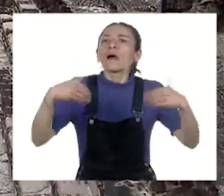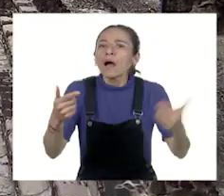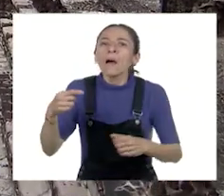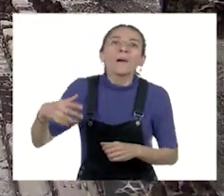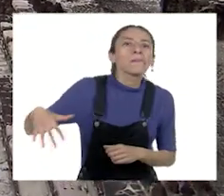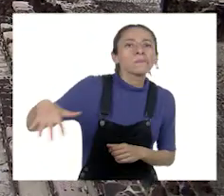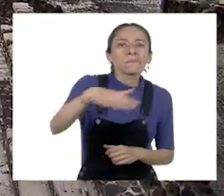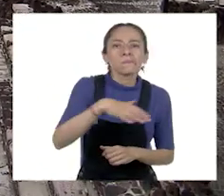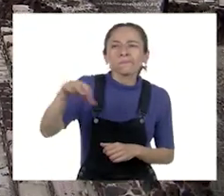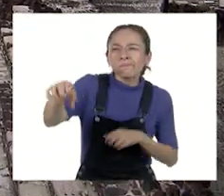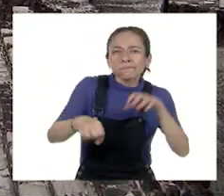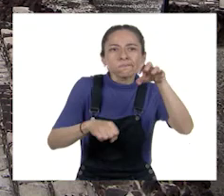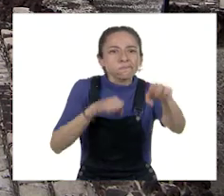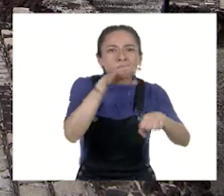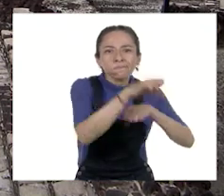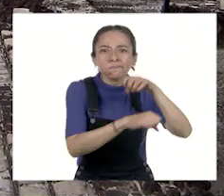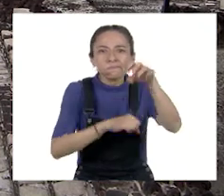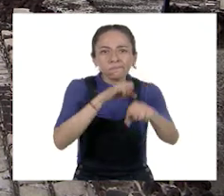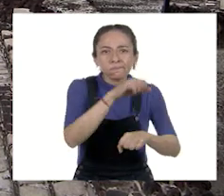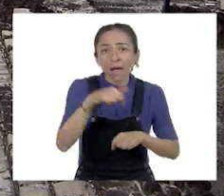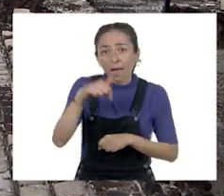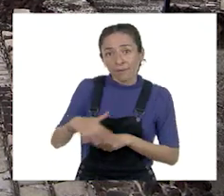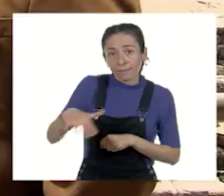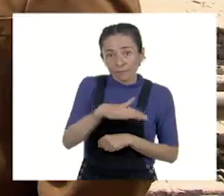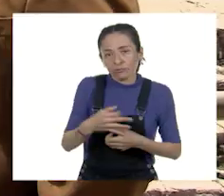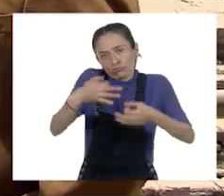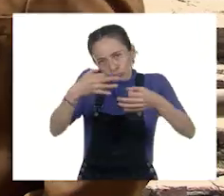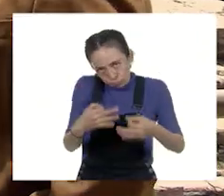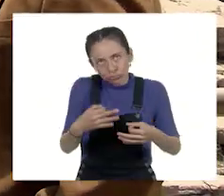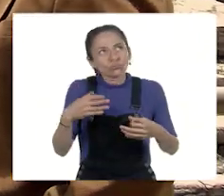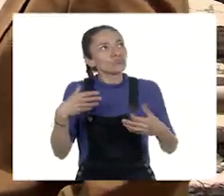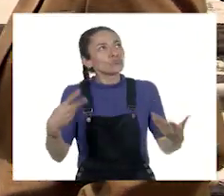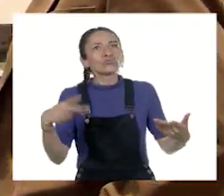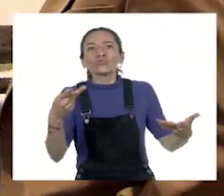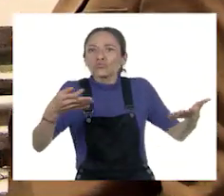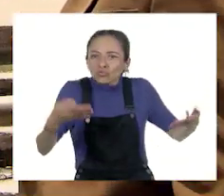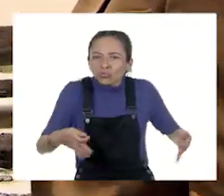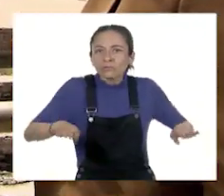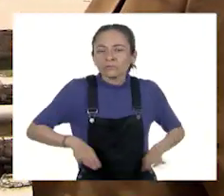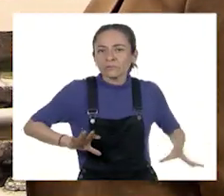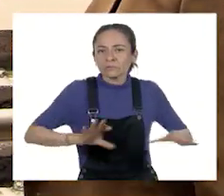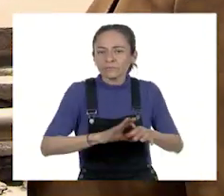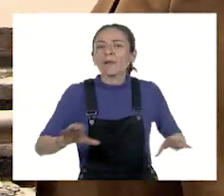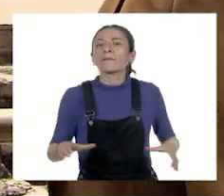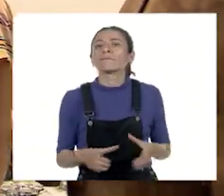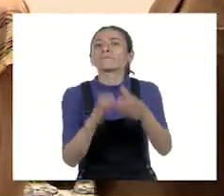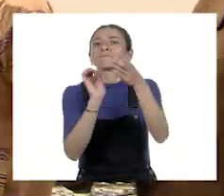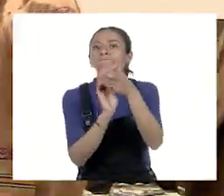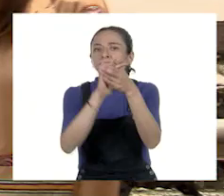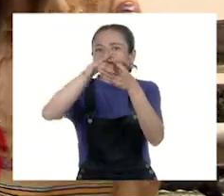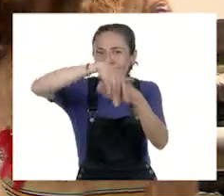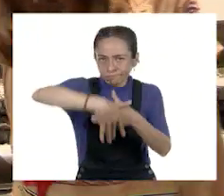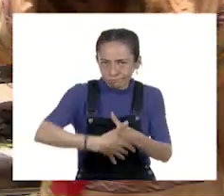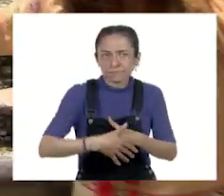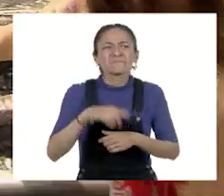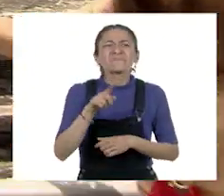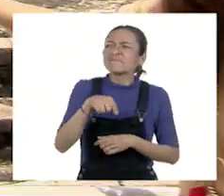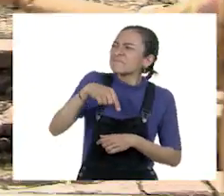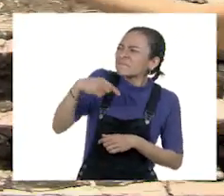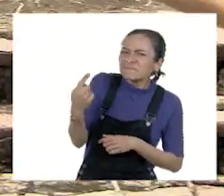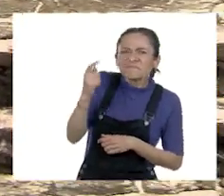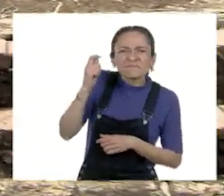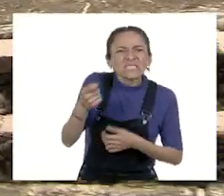En fin, de esta región que finalmente es una región volcánica, ¿no? Y de este lado, bueno, ya encontramos algunos símbolos